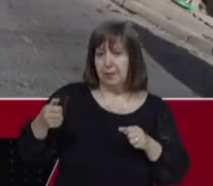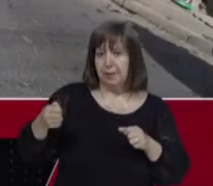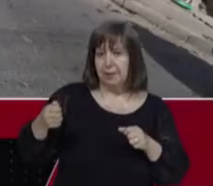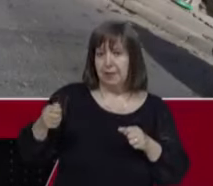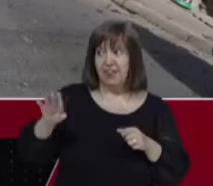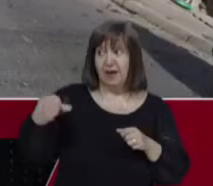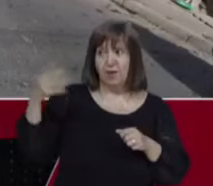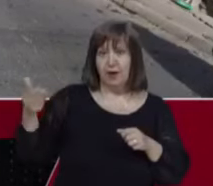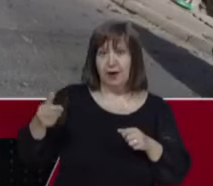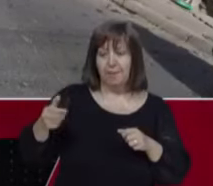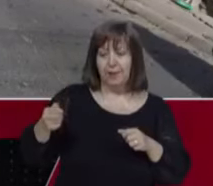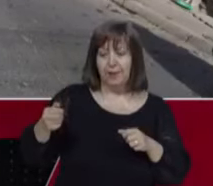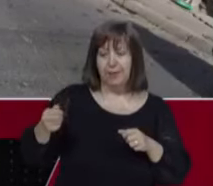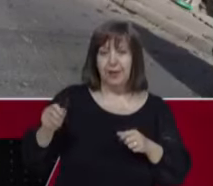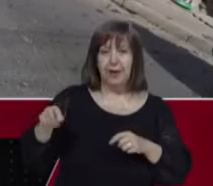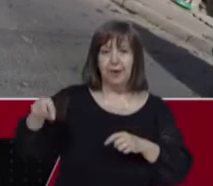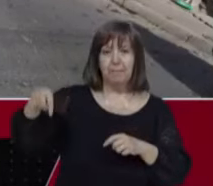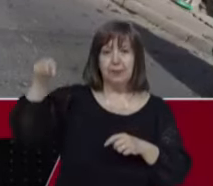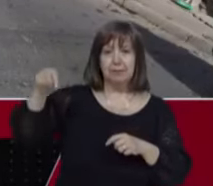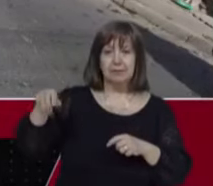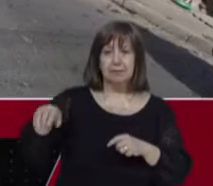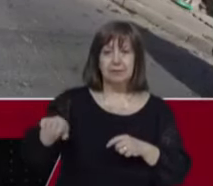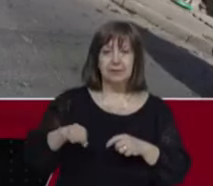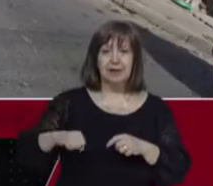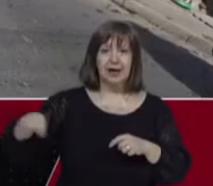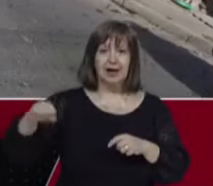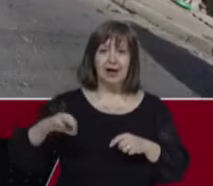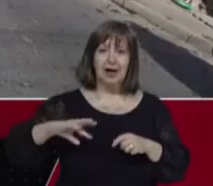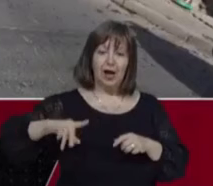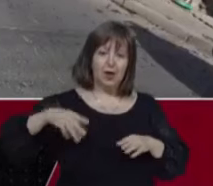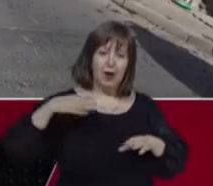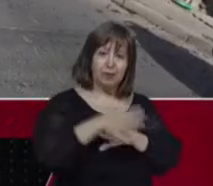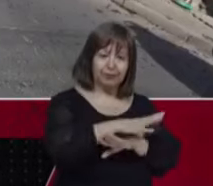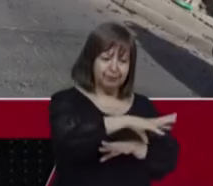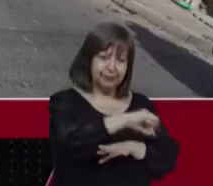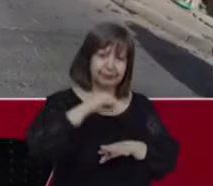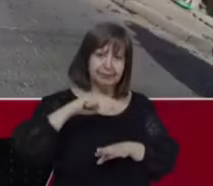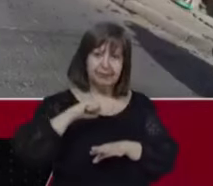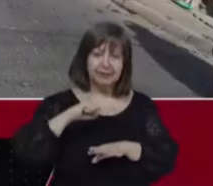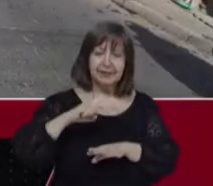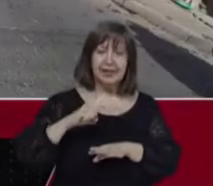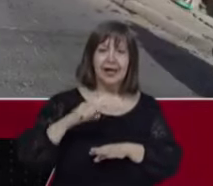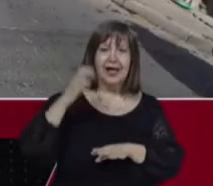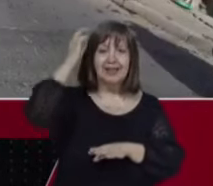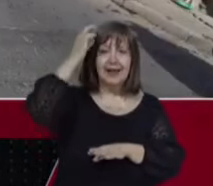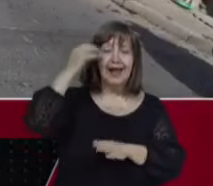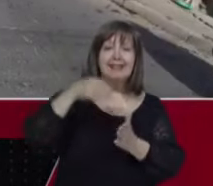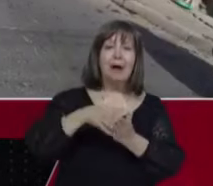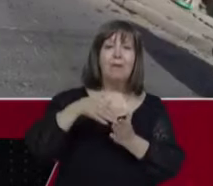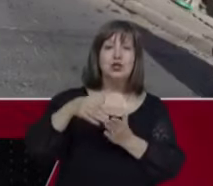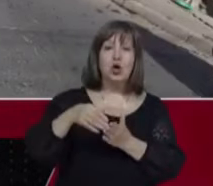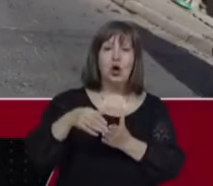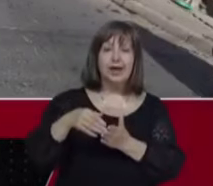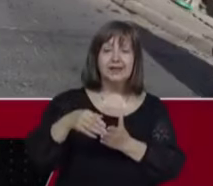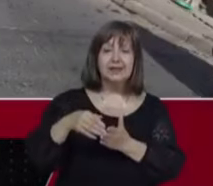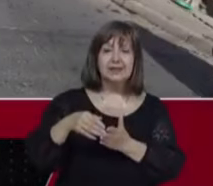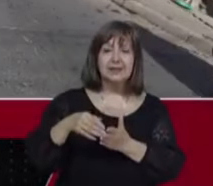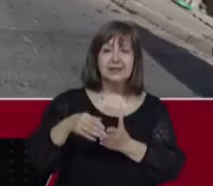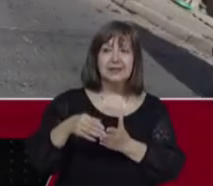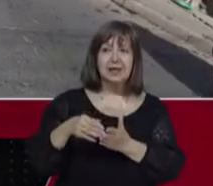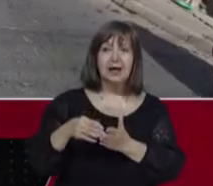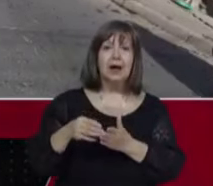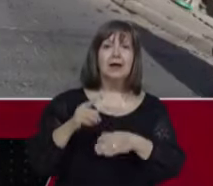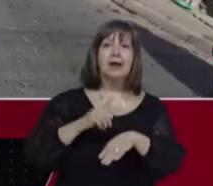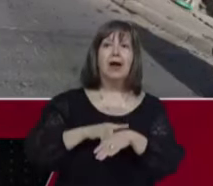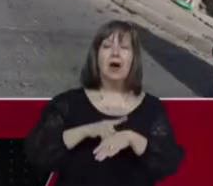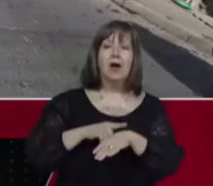supuesto, este dinero, y los delincuentes se llevaron esta plata. Y lo sorpresivo también es que ocurrió a plena luz del día cuando